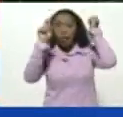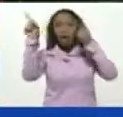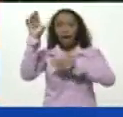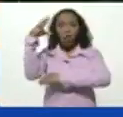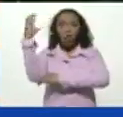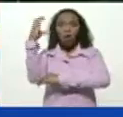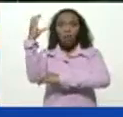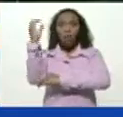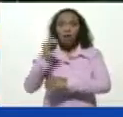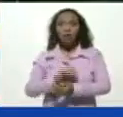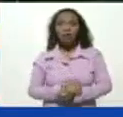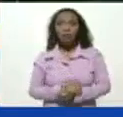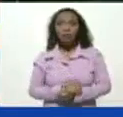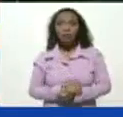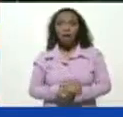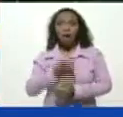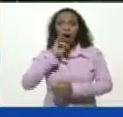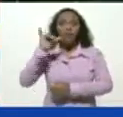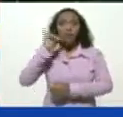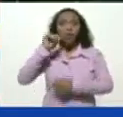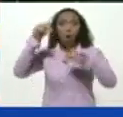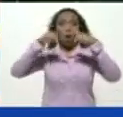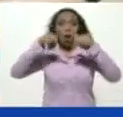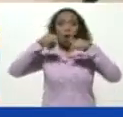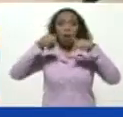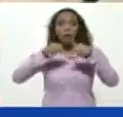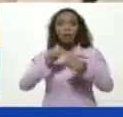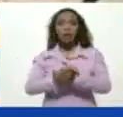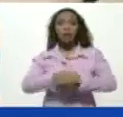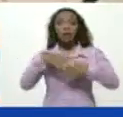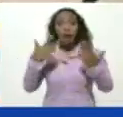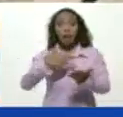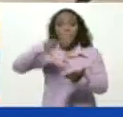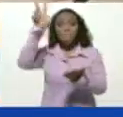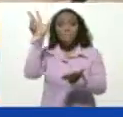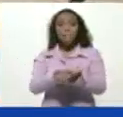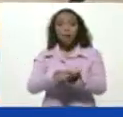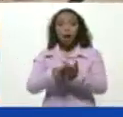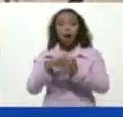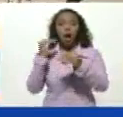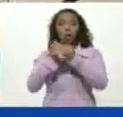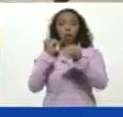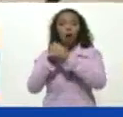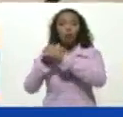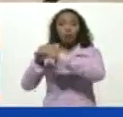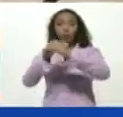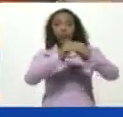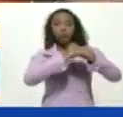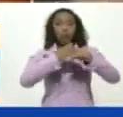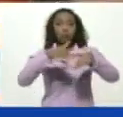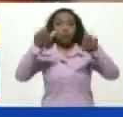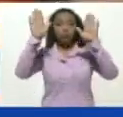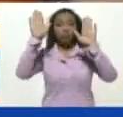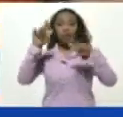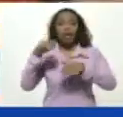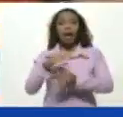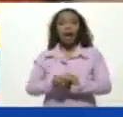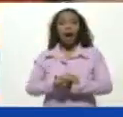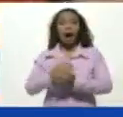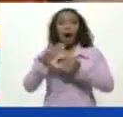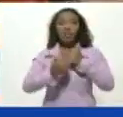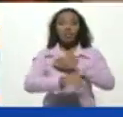Colombia, anunció el día de hoy que han aprobado por unanimidad avanzar